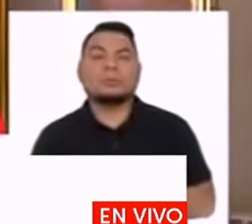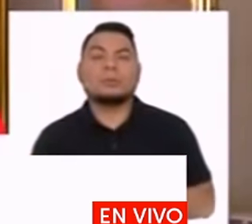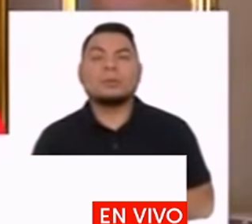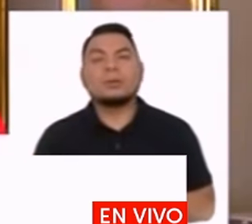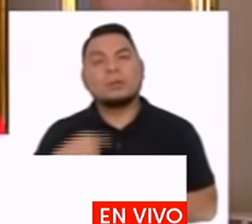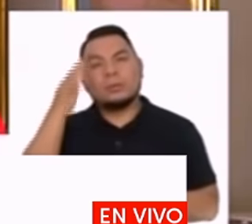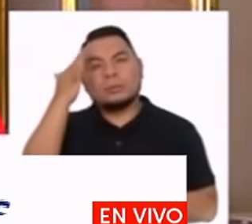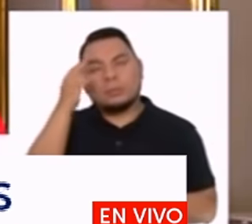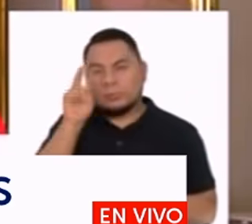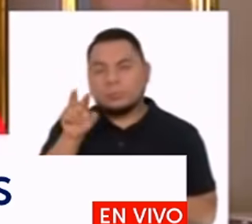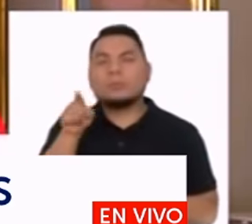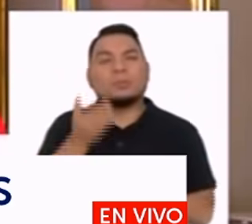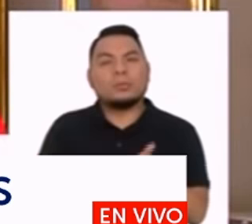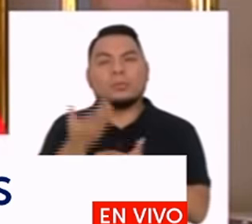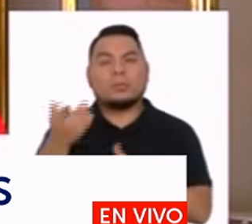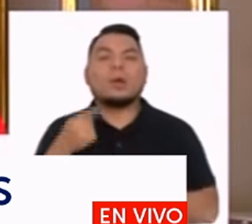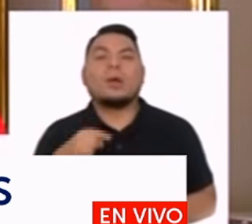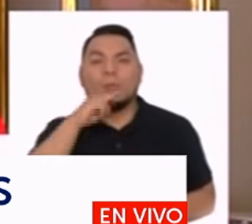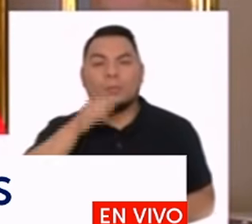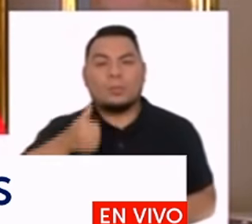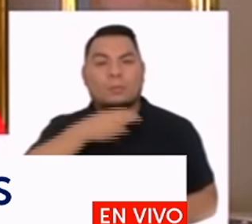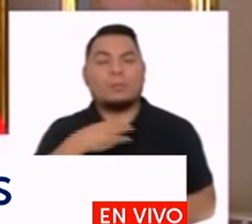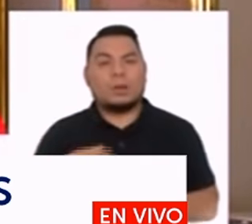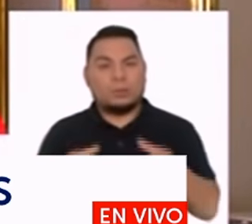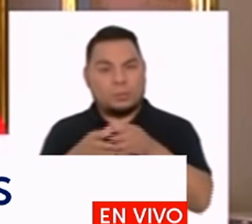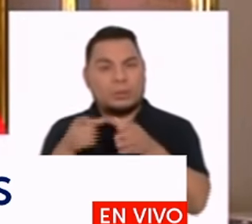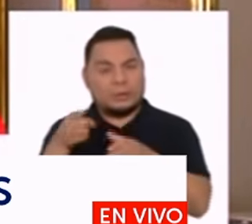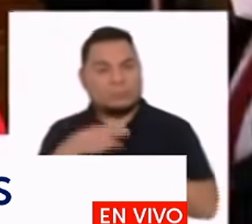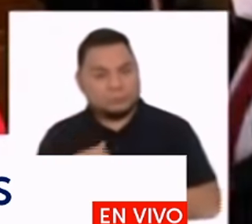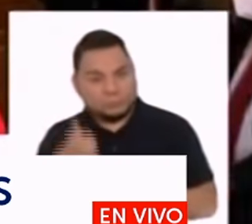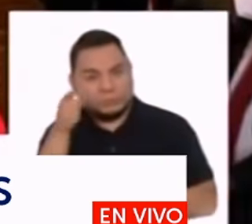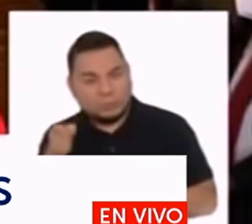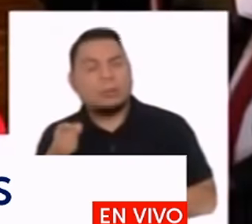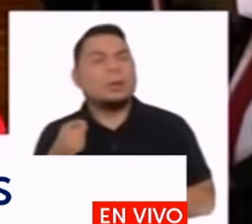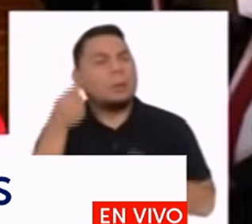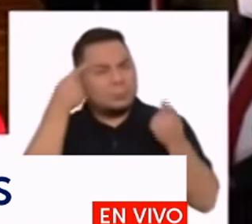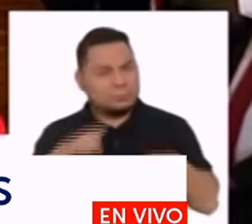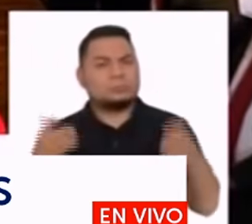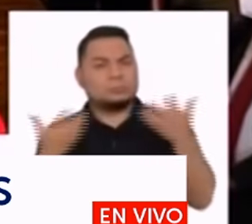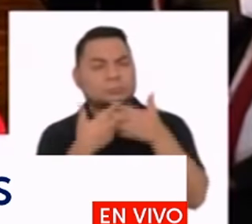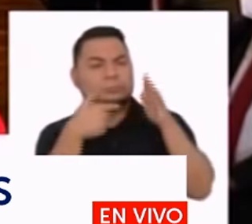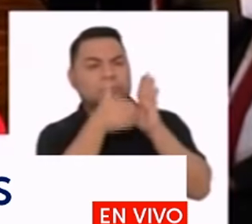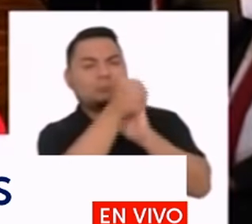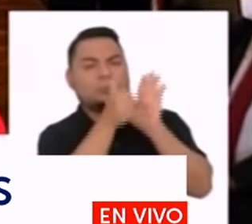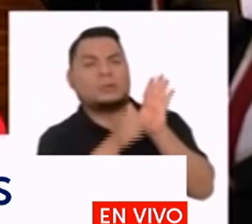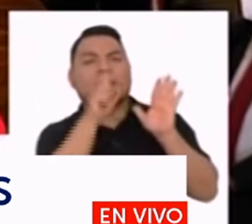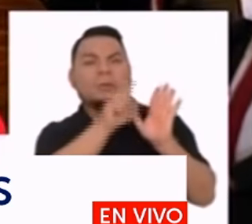Vista la propuesta de la señora presidenta del Consejo de Ministros, de conformidad con el